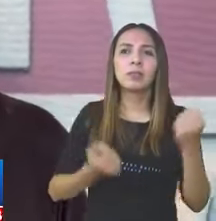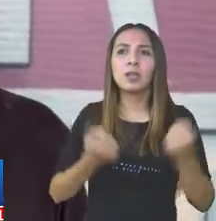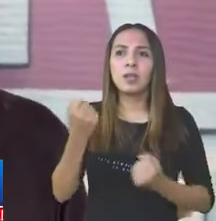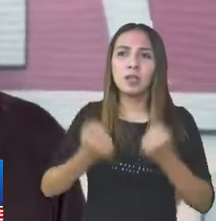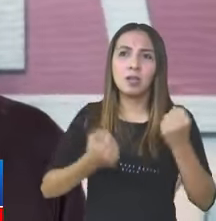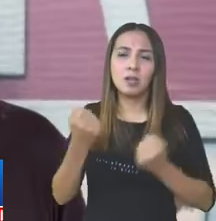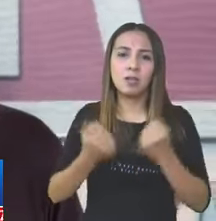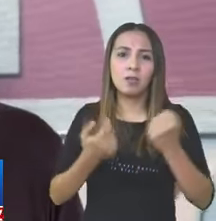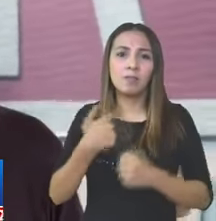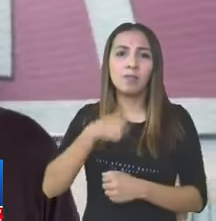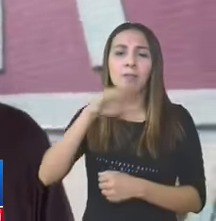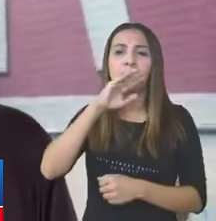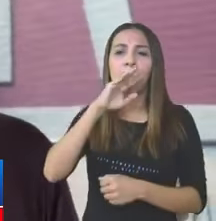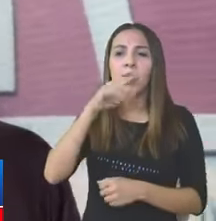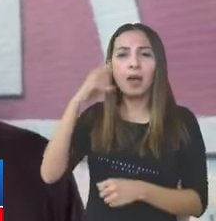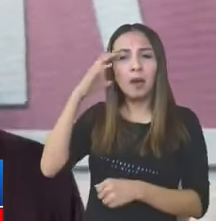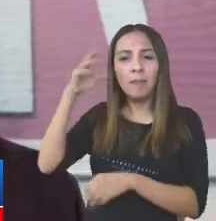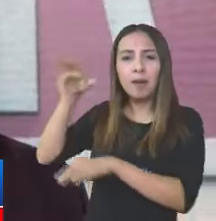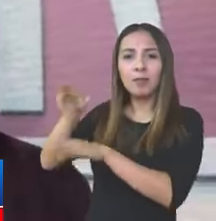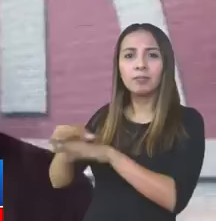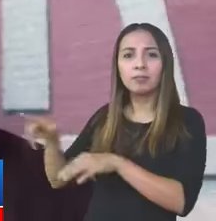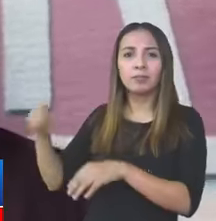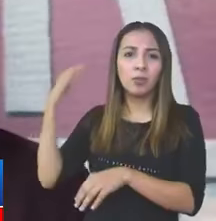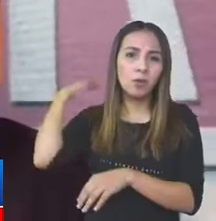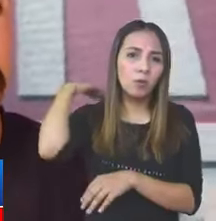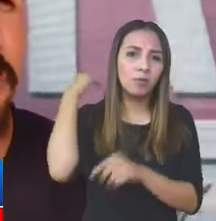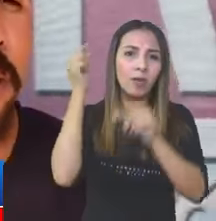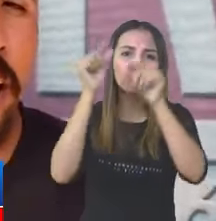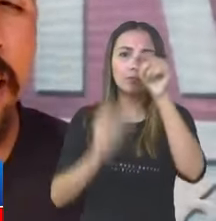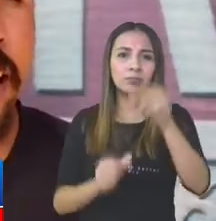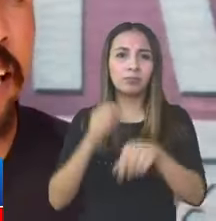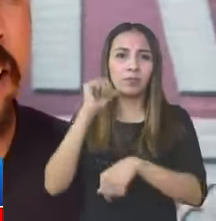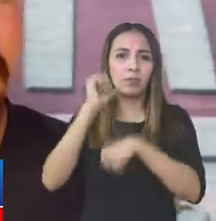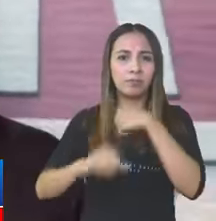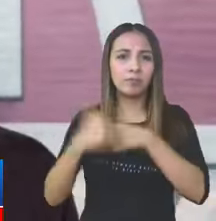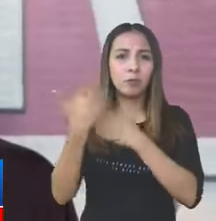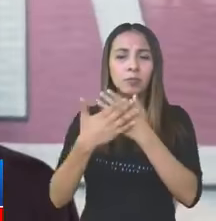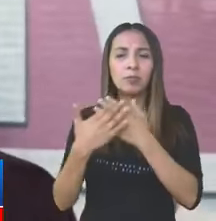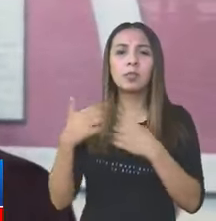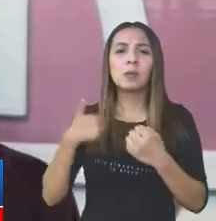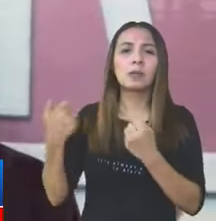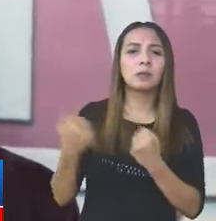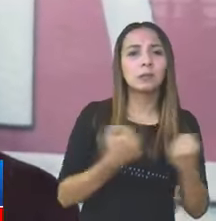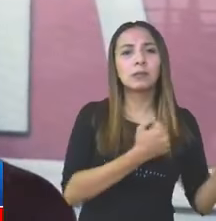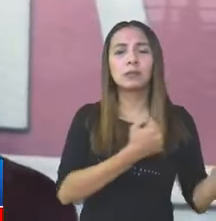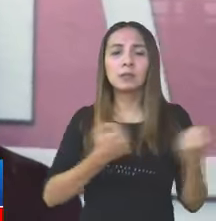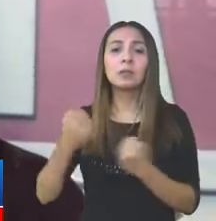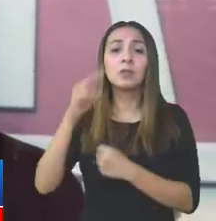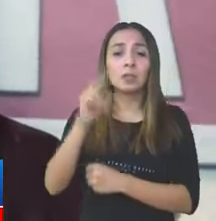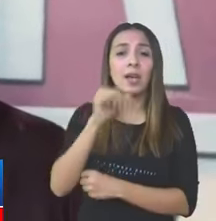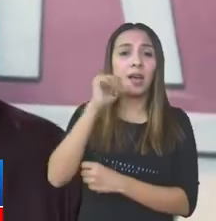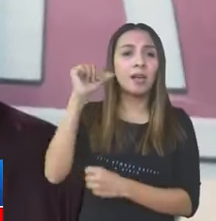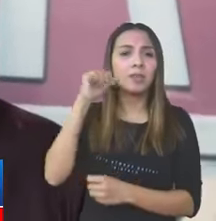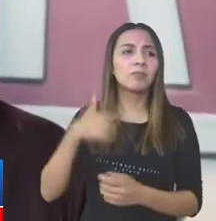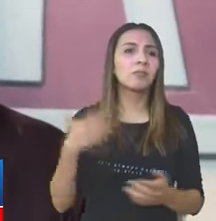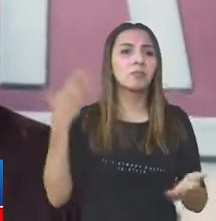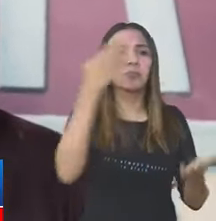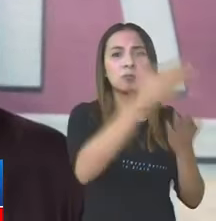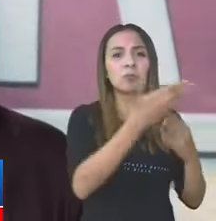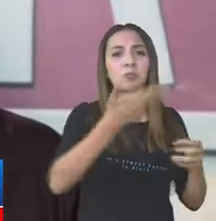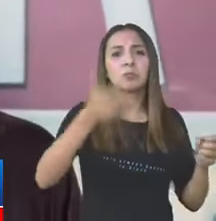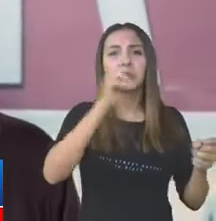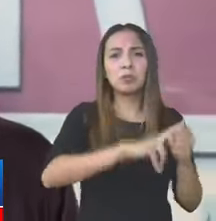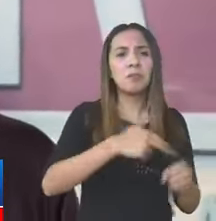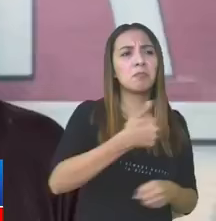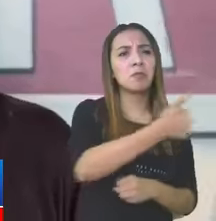van a operar la columna y pues ocupo estarle llevando a la clínica en Tijuana. De hecho, al día de ayer realicé un viaje a la clínica 1 y pues todo estaba bien, fui y vine como si nada. El sábado